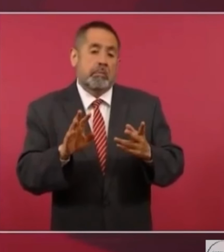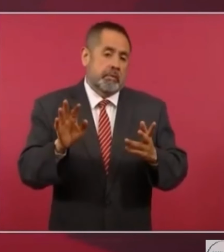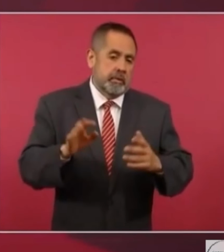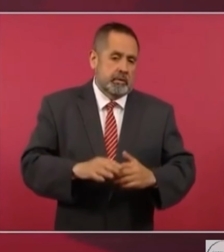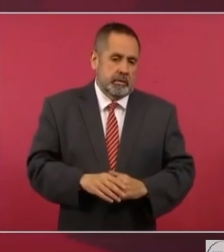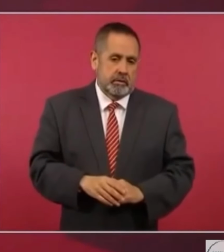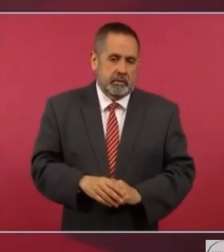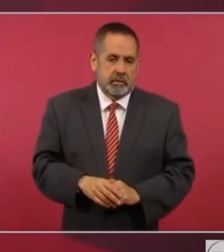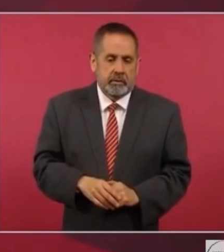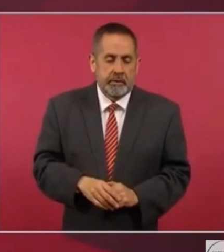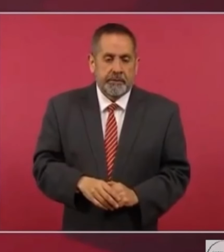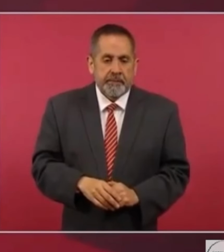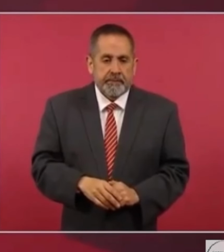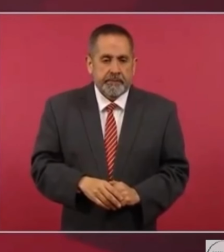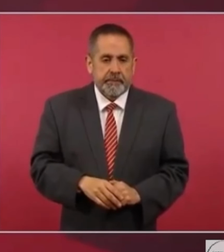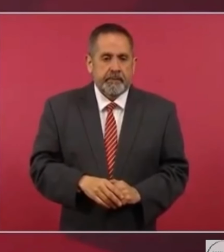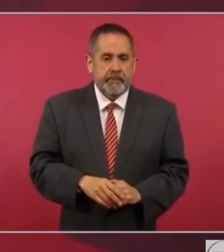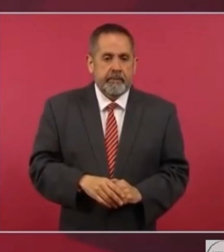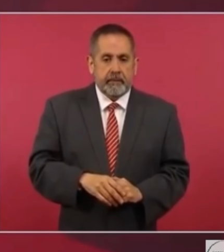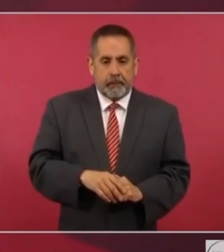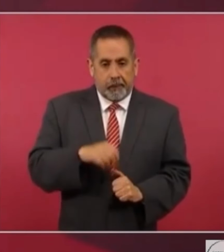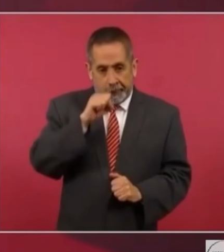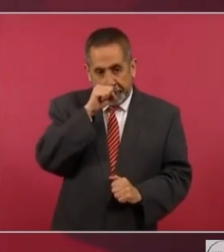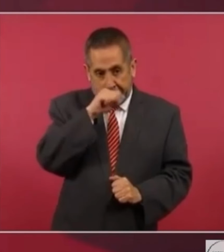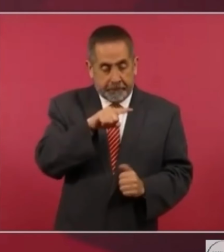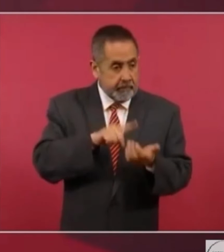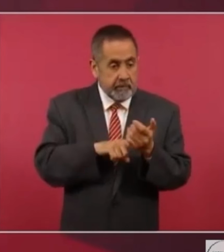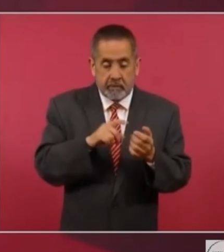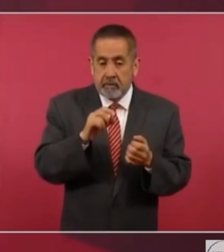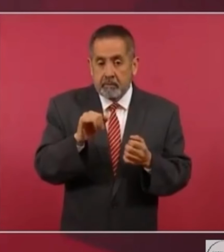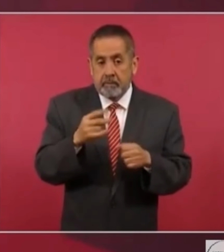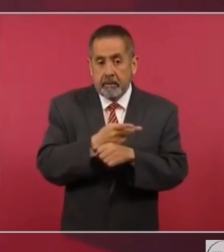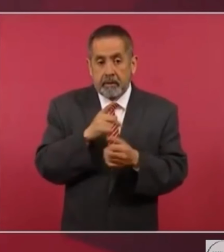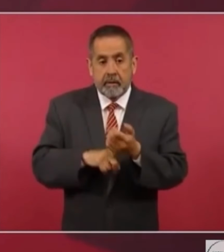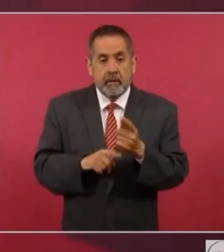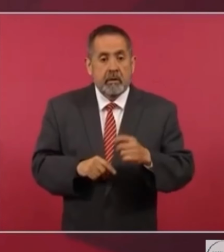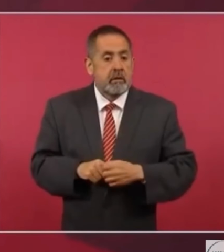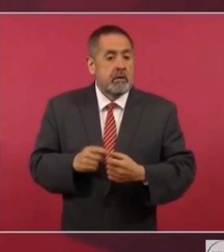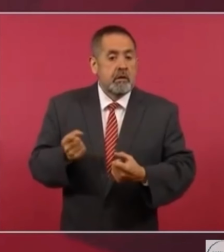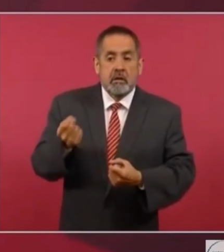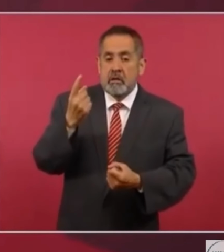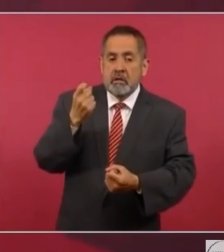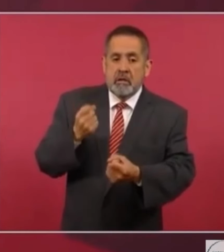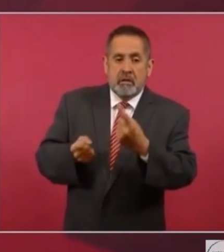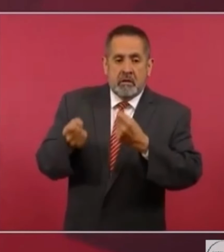porque también sucede así, eso, ¿no? Hay unos que